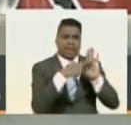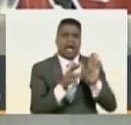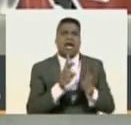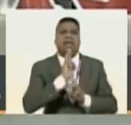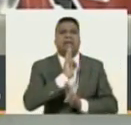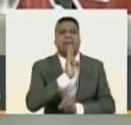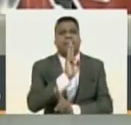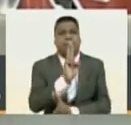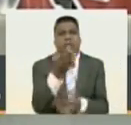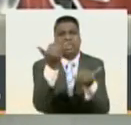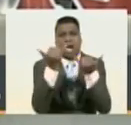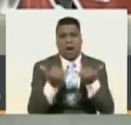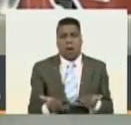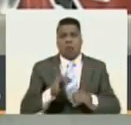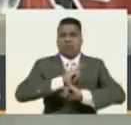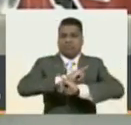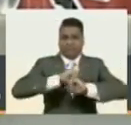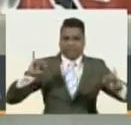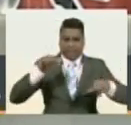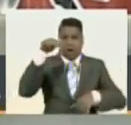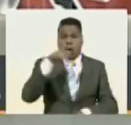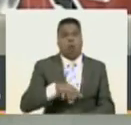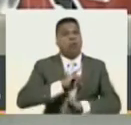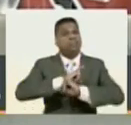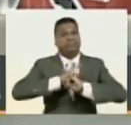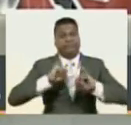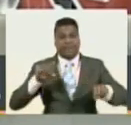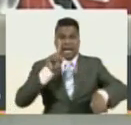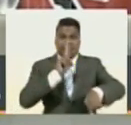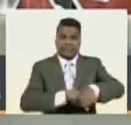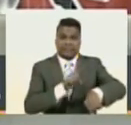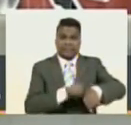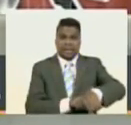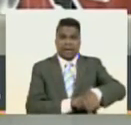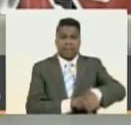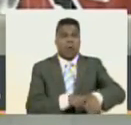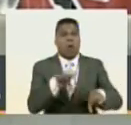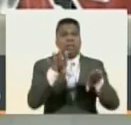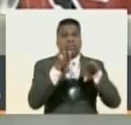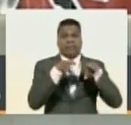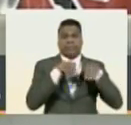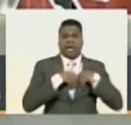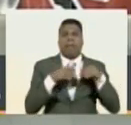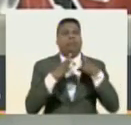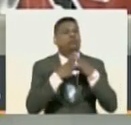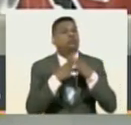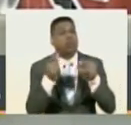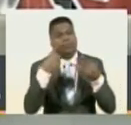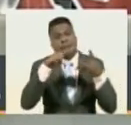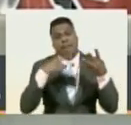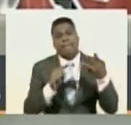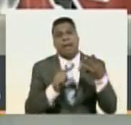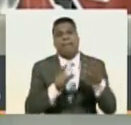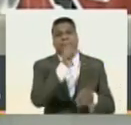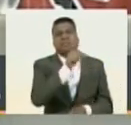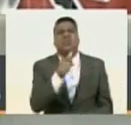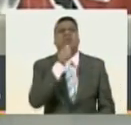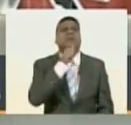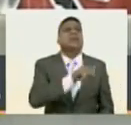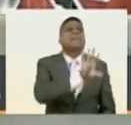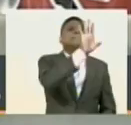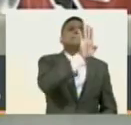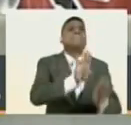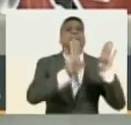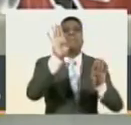esto. Para hoy se vence el lapso de admisión de las postulaciones y queremos decir, adelantar